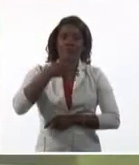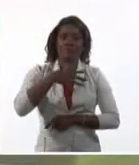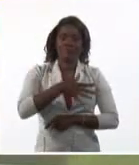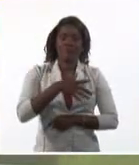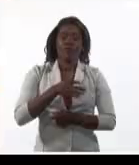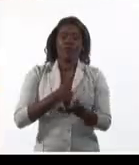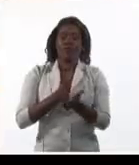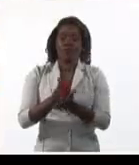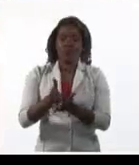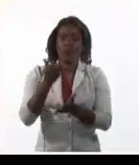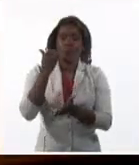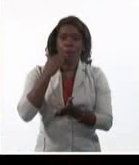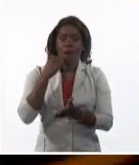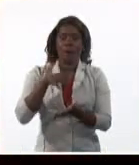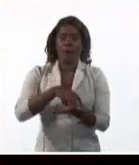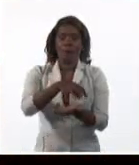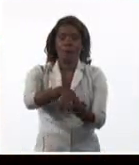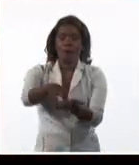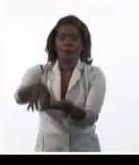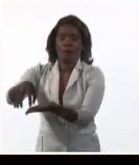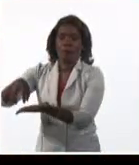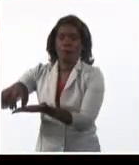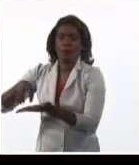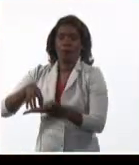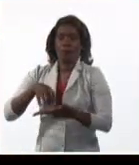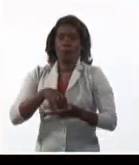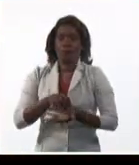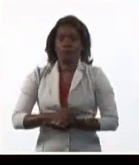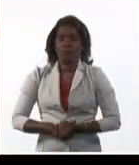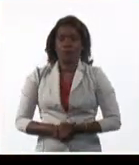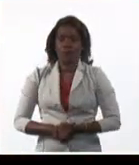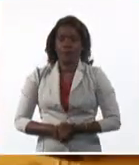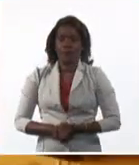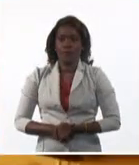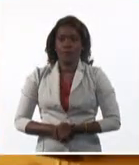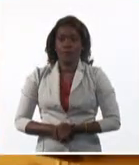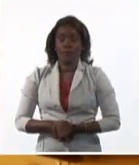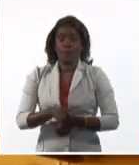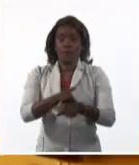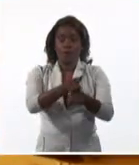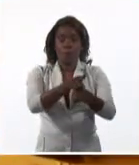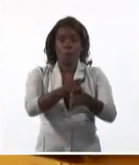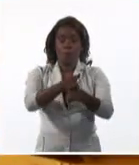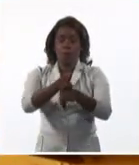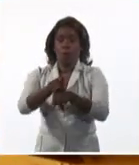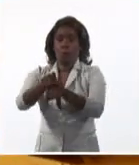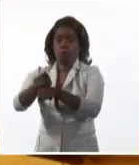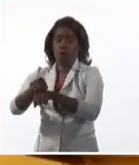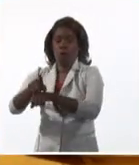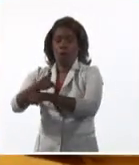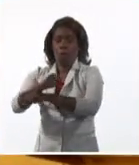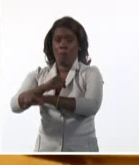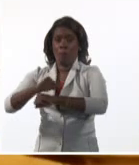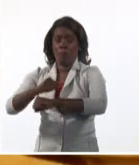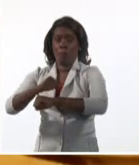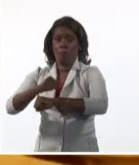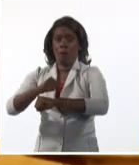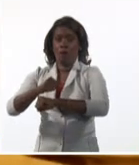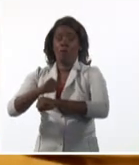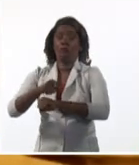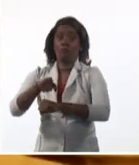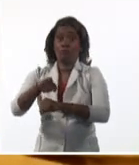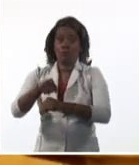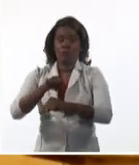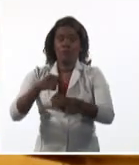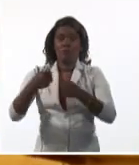me explico por qué es noticia que la aviación militar y barcos de guerra de Estados Unidos y el Reino Unido destruyeron objetivos pertenecientes al movimiento Hutí